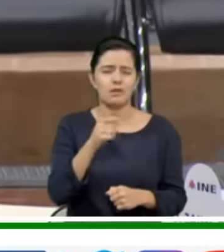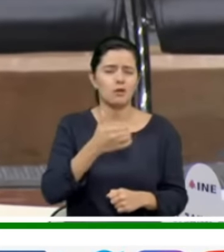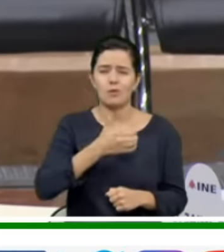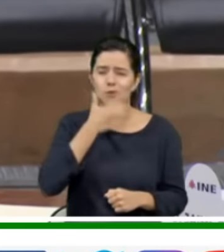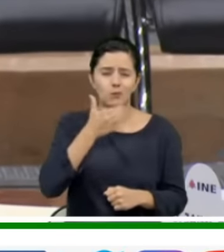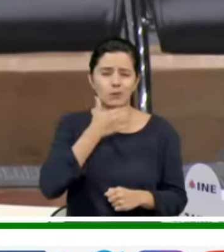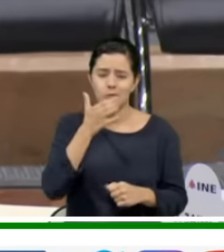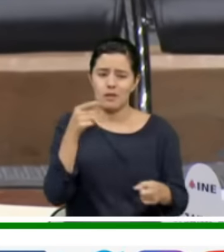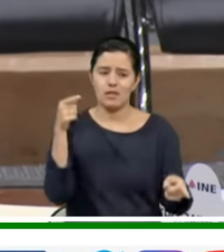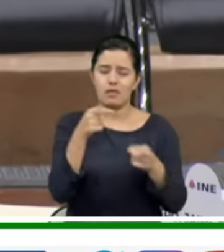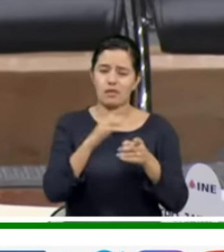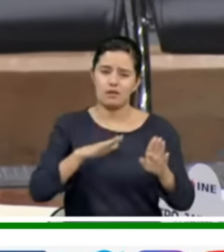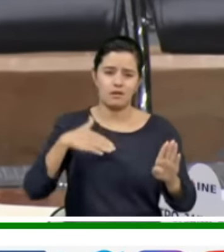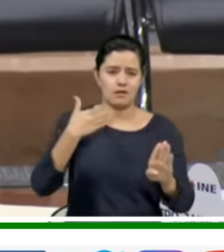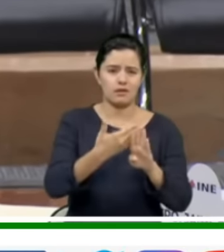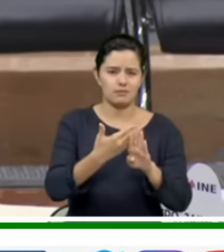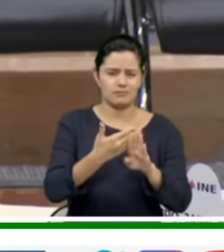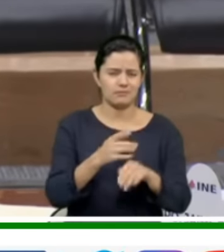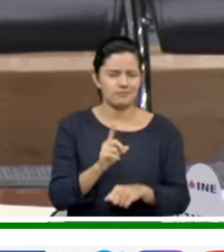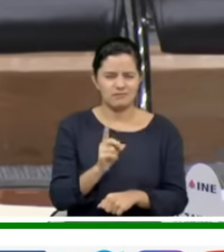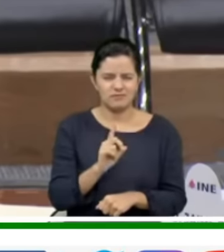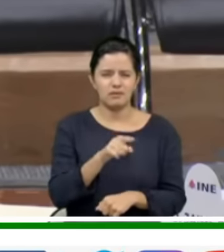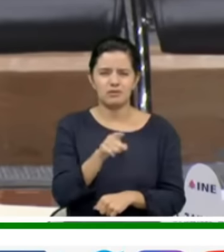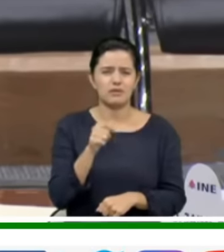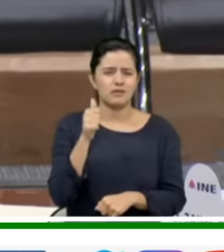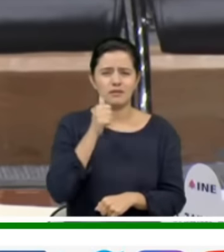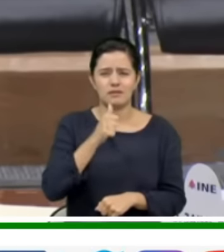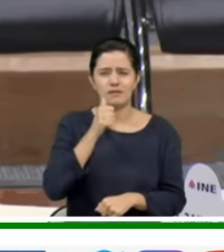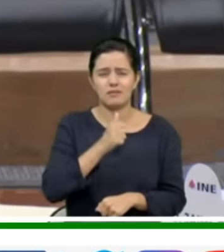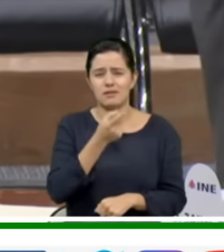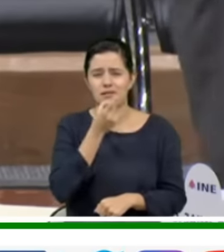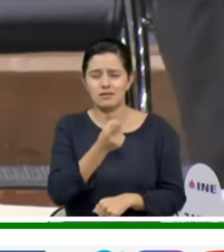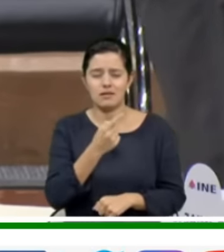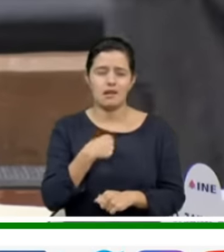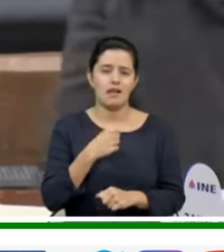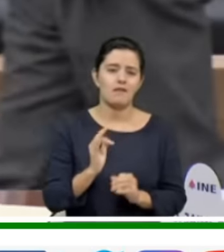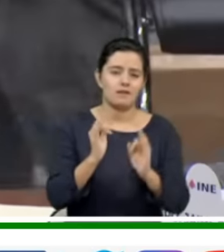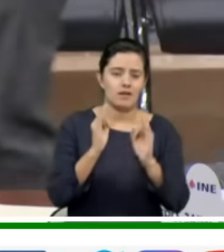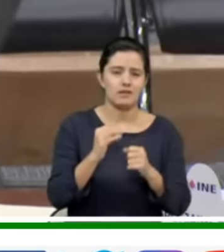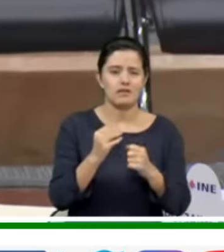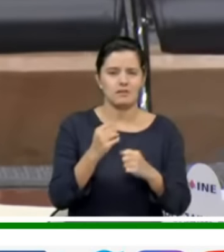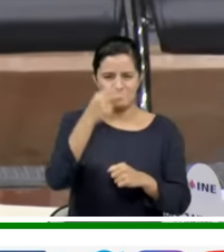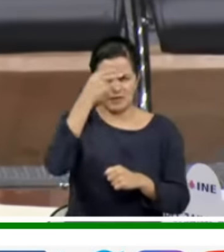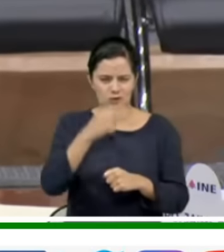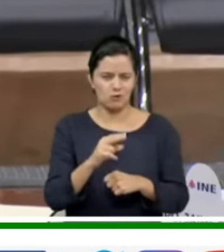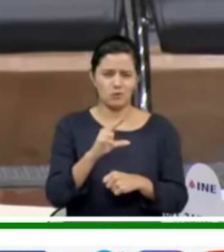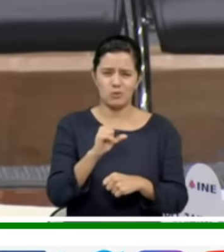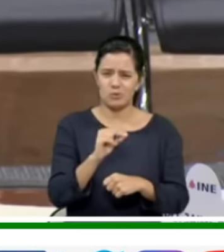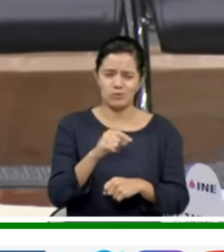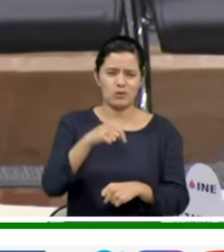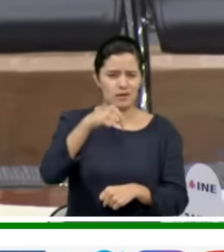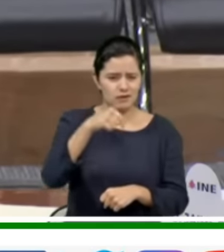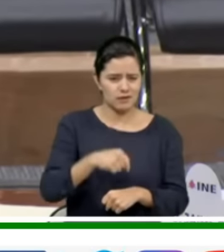ofender aquí a cada rato habla usted del frente hango Por México no no le falte el respeto